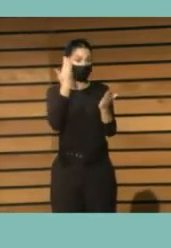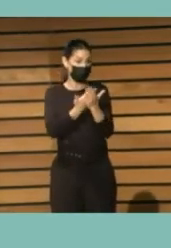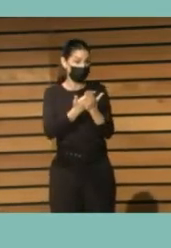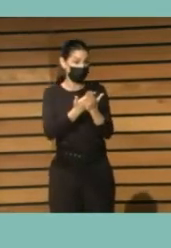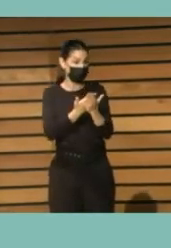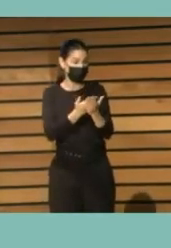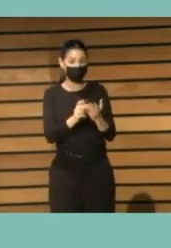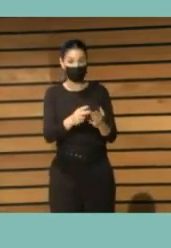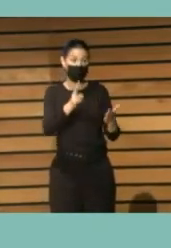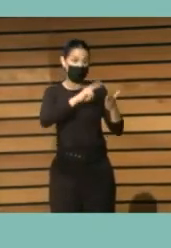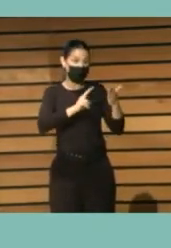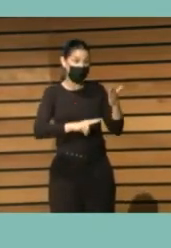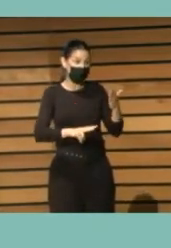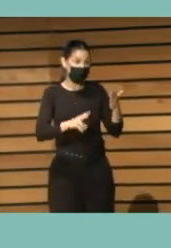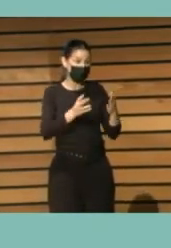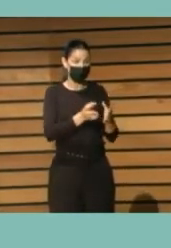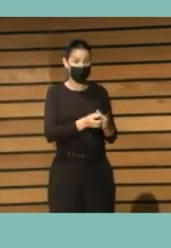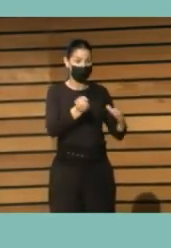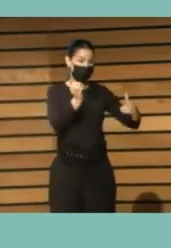Perdonad.